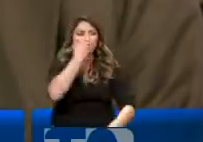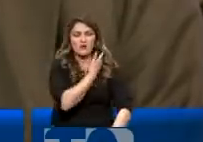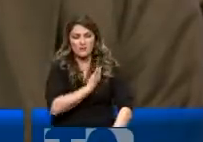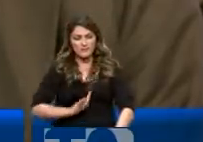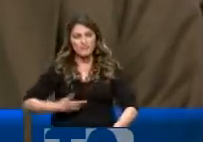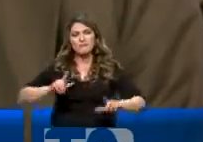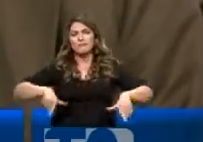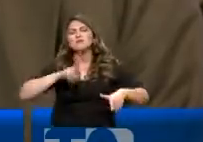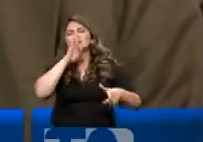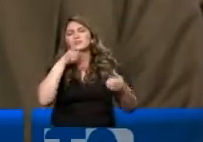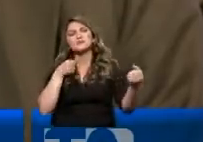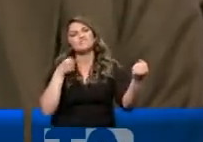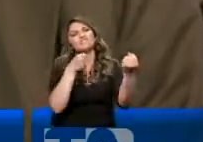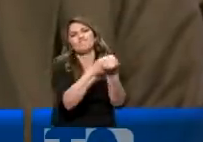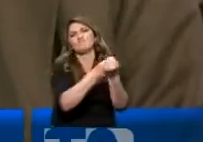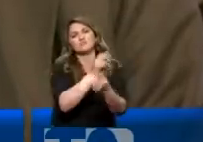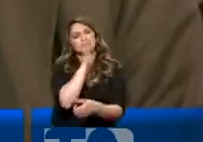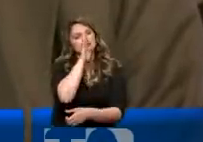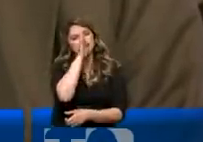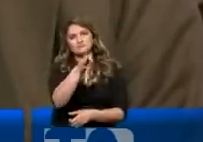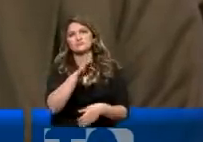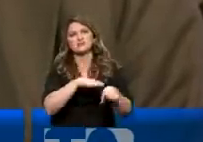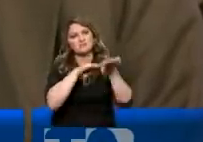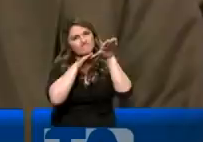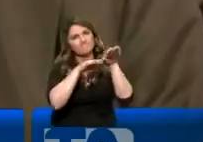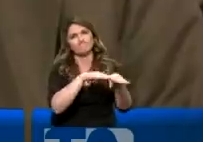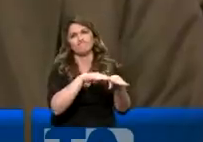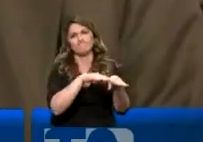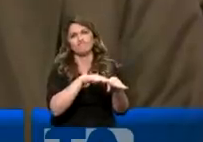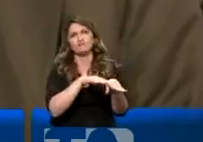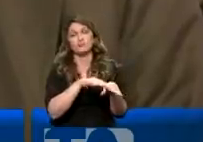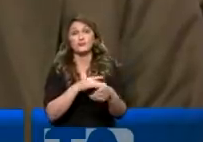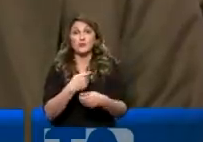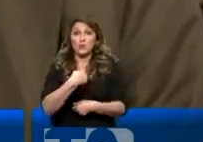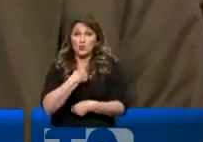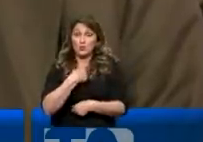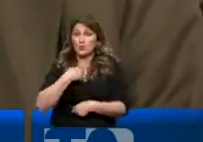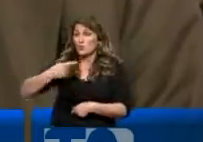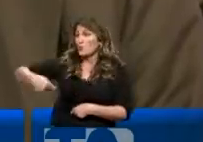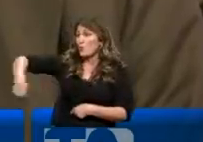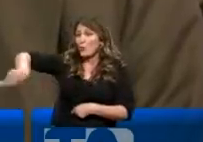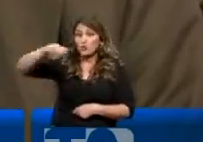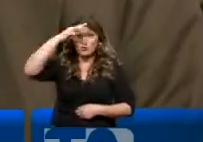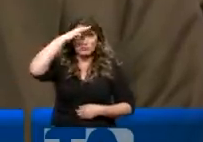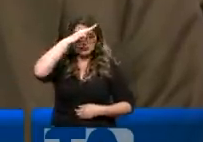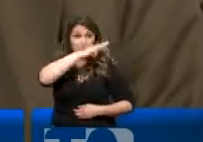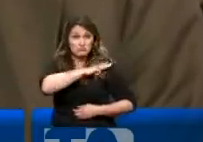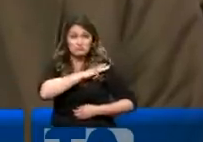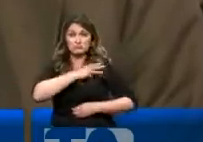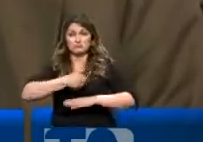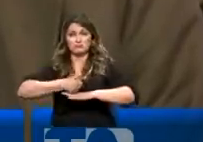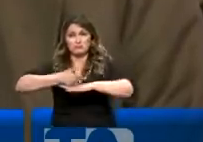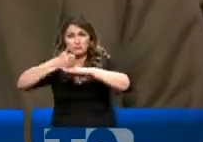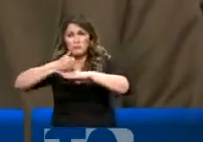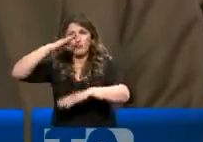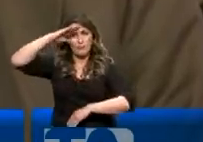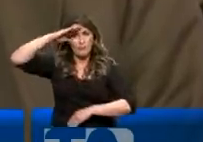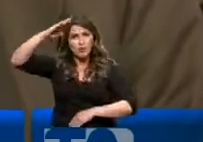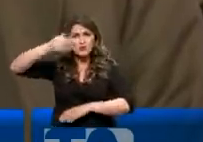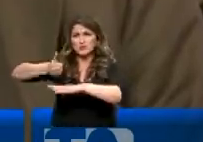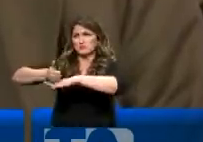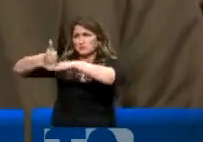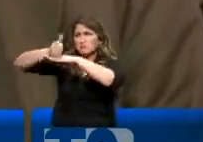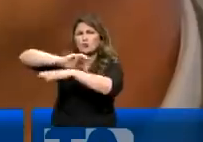momento. Como ex jefe del Comando Conjunto y que vivimos esta crisis, los comandantes y quien le habla, en ningún momento se tuvo